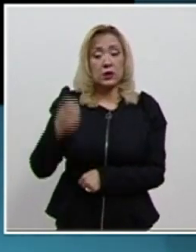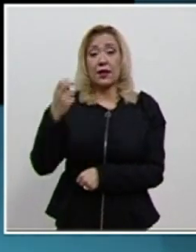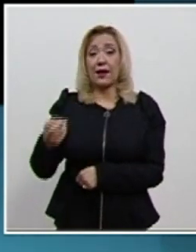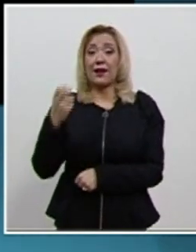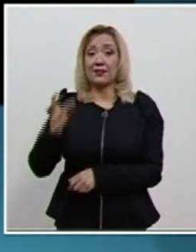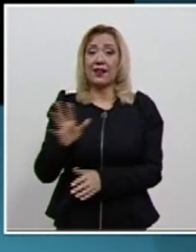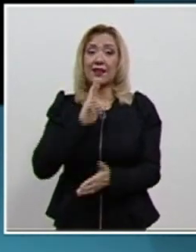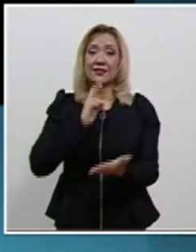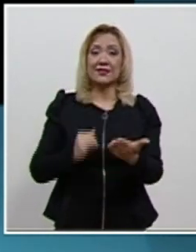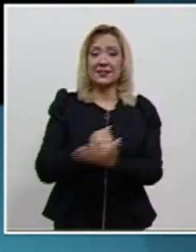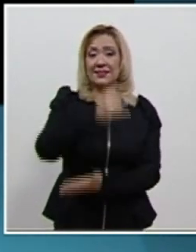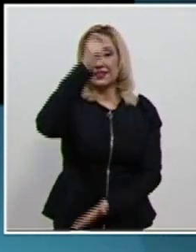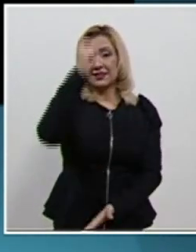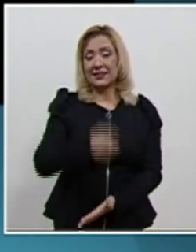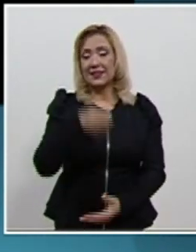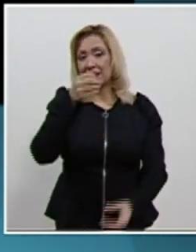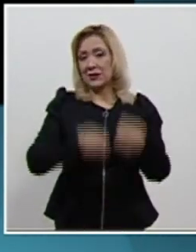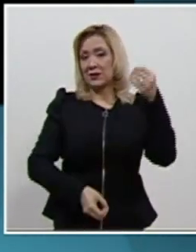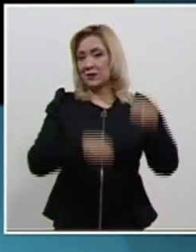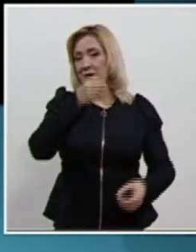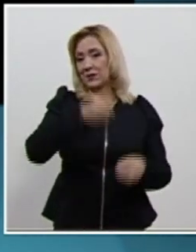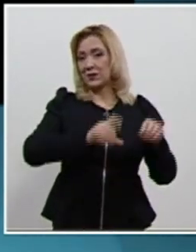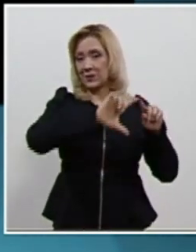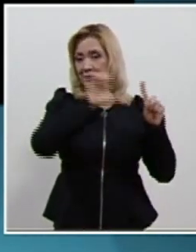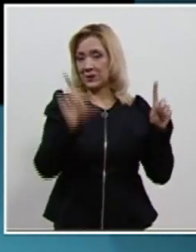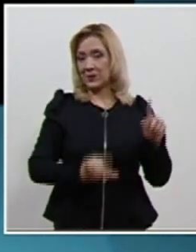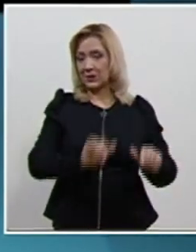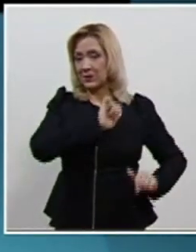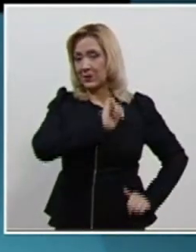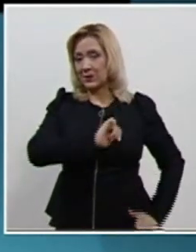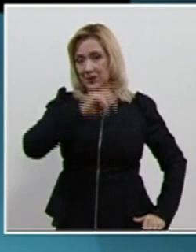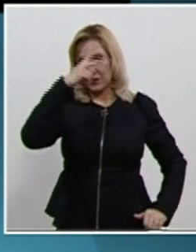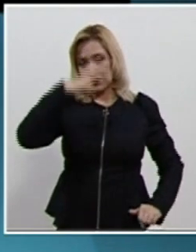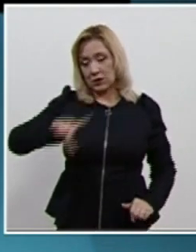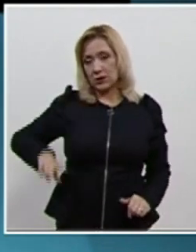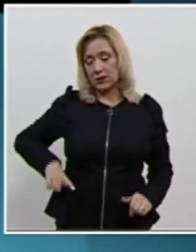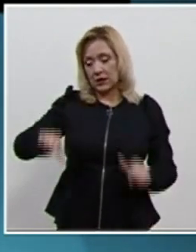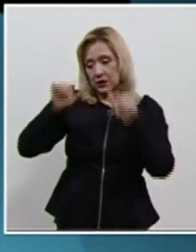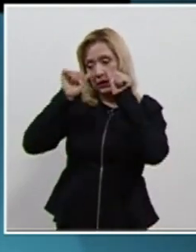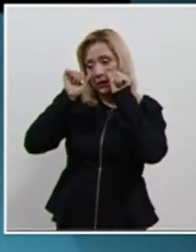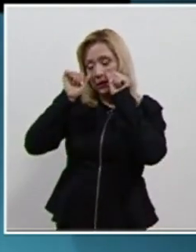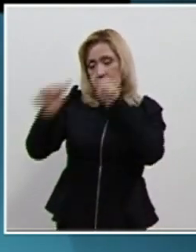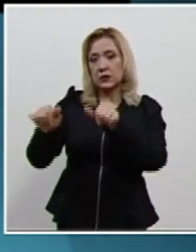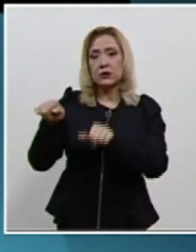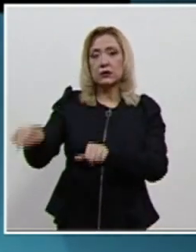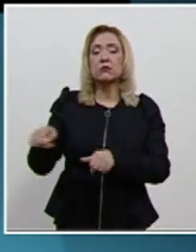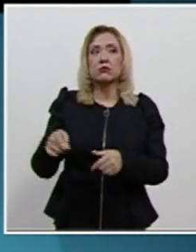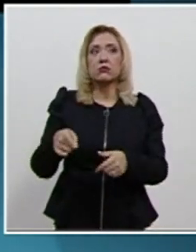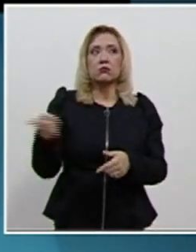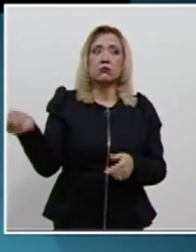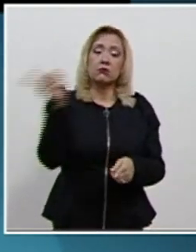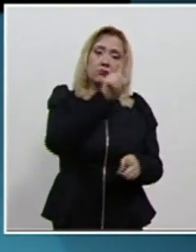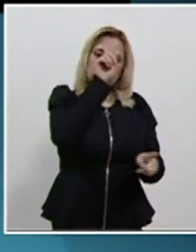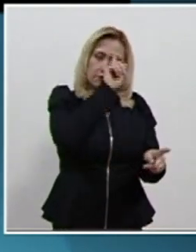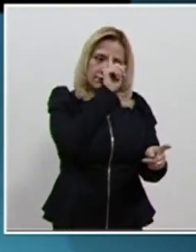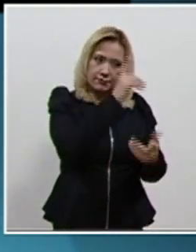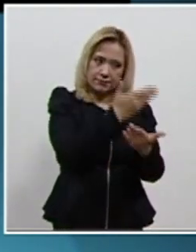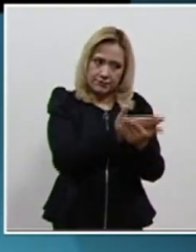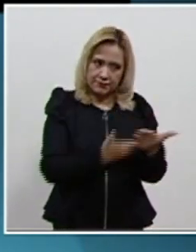sentencia por conducto del Poder Judicial Federal, el Estado mexicano atiende la principal recomendación de la opinión